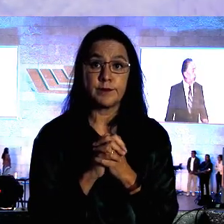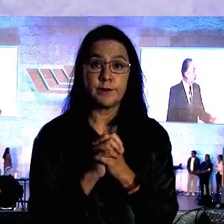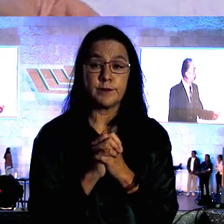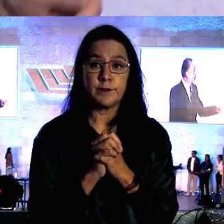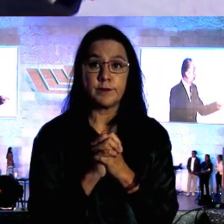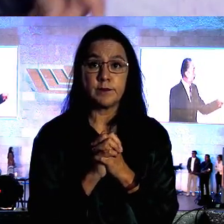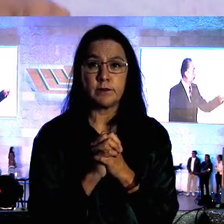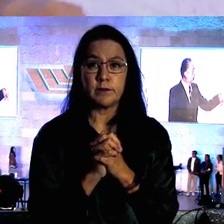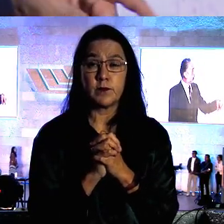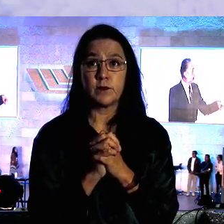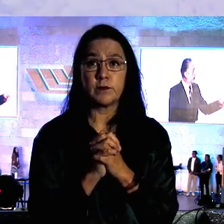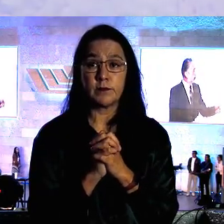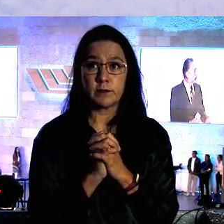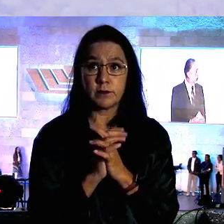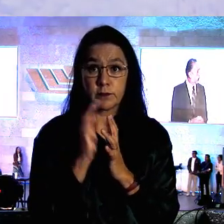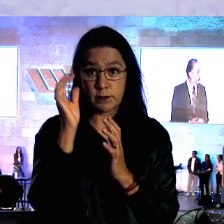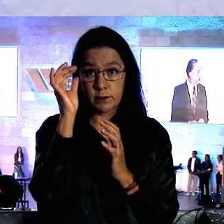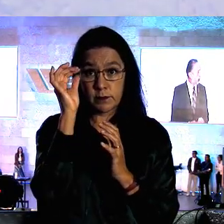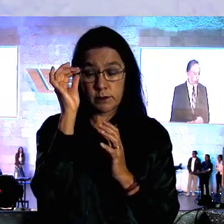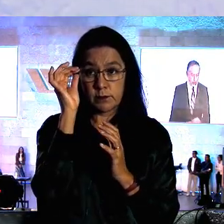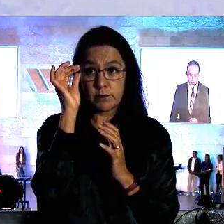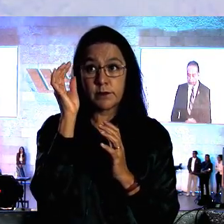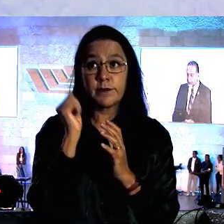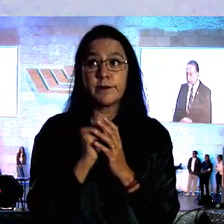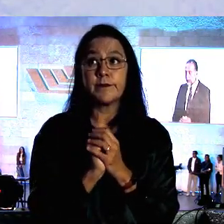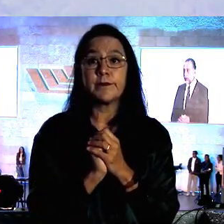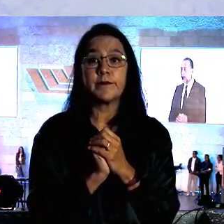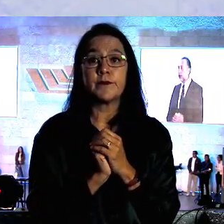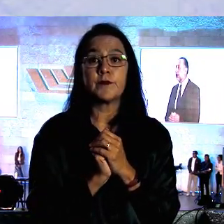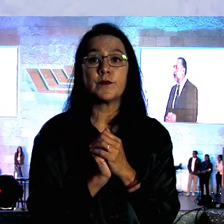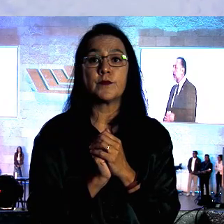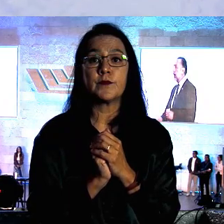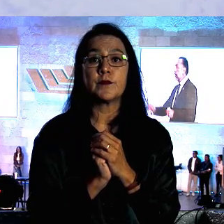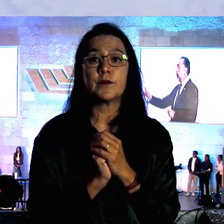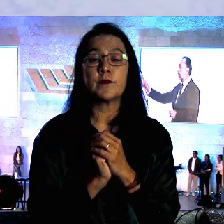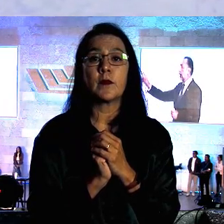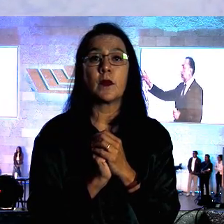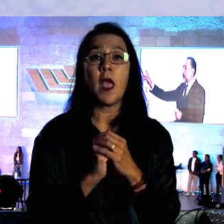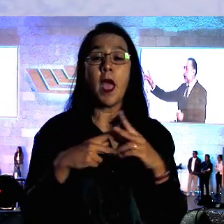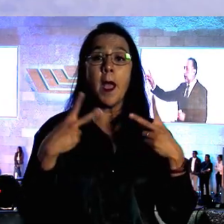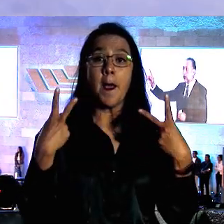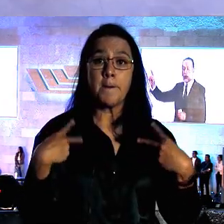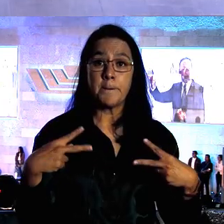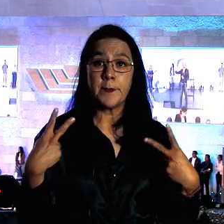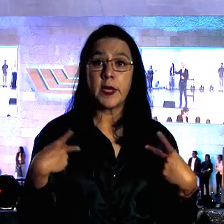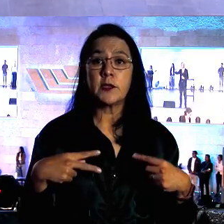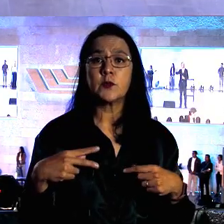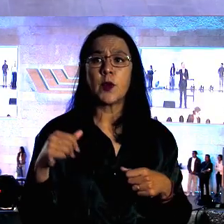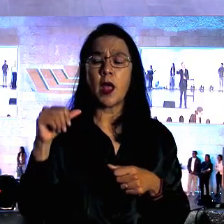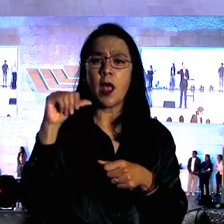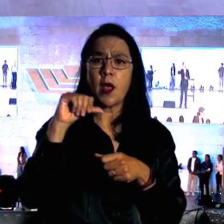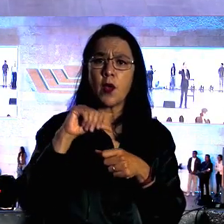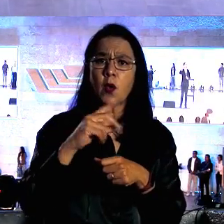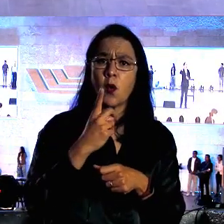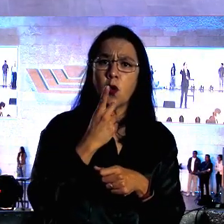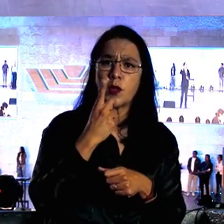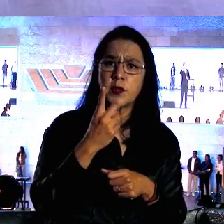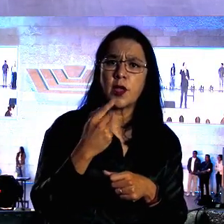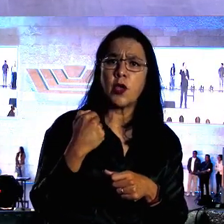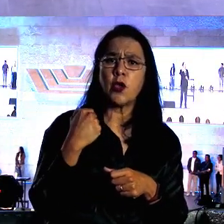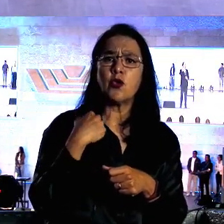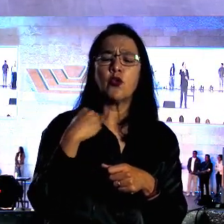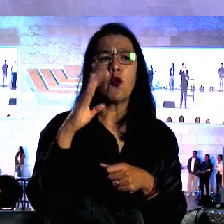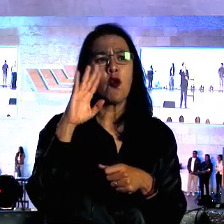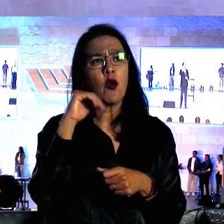Camerino no te vayas ahorita vienes por favor Camerino ahorita alguien alguien que hoy diga yo quiero tomar la